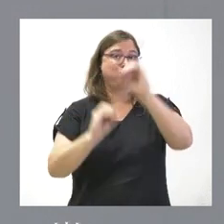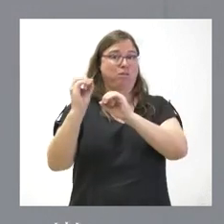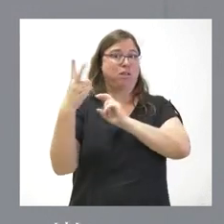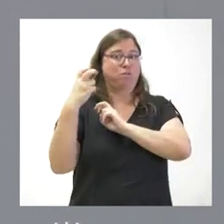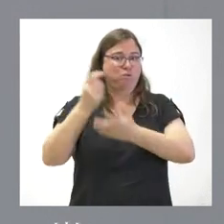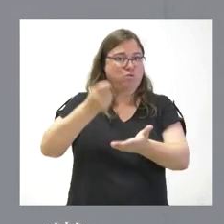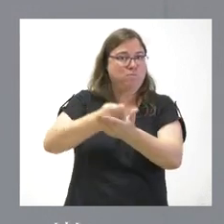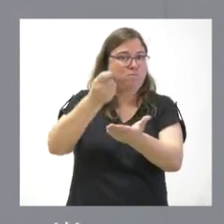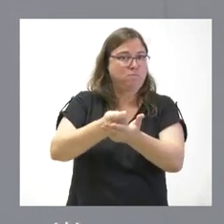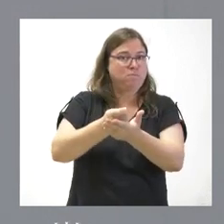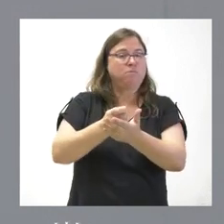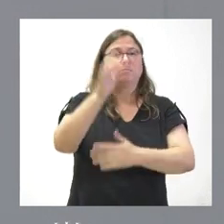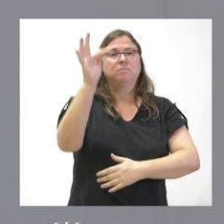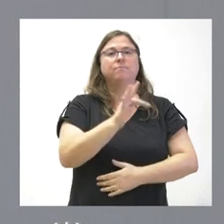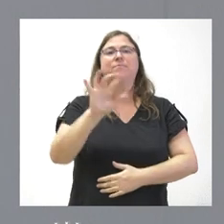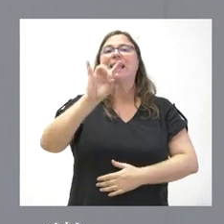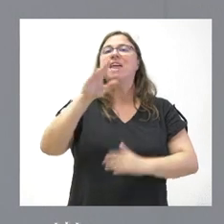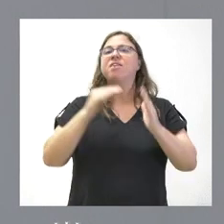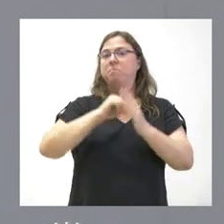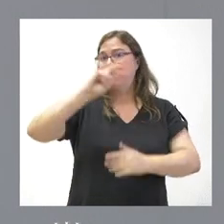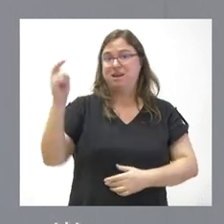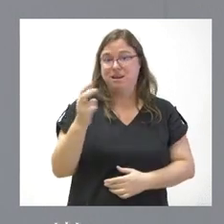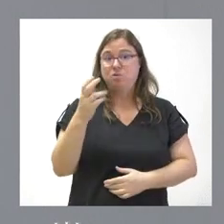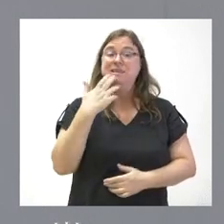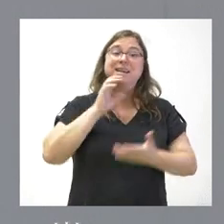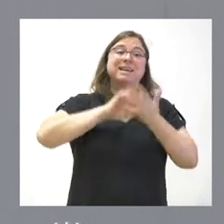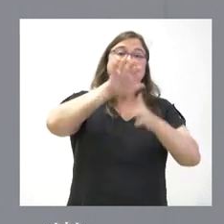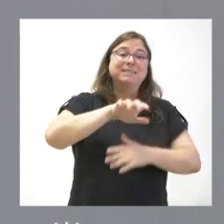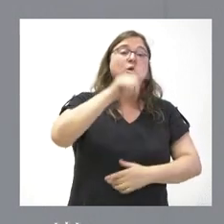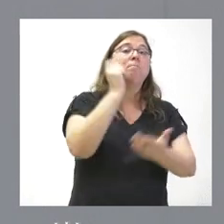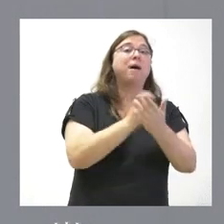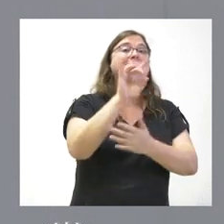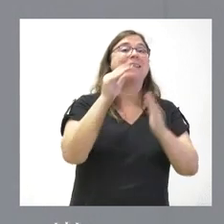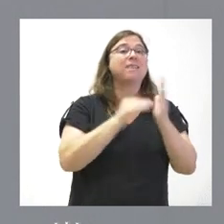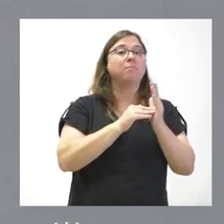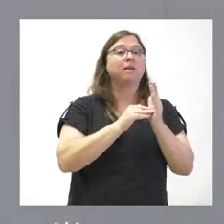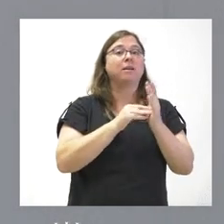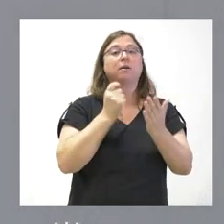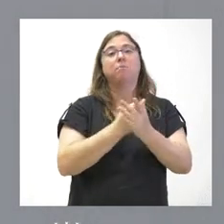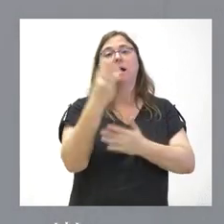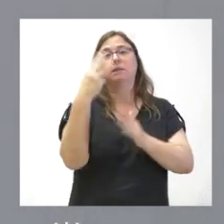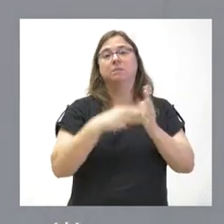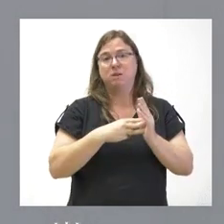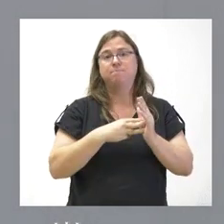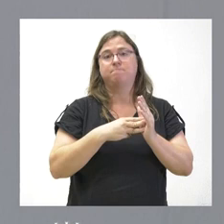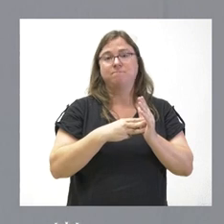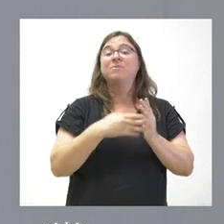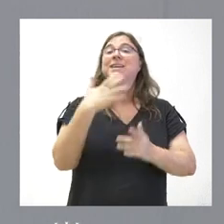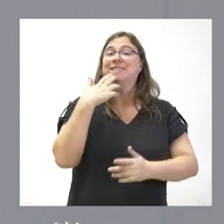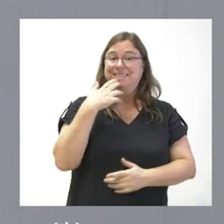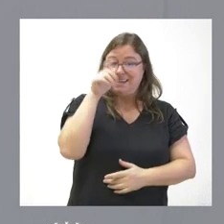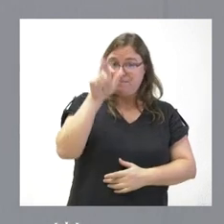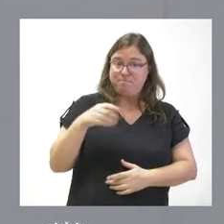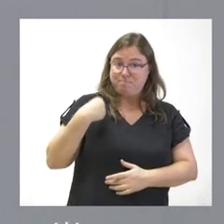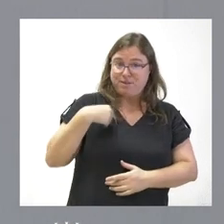transmisiones patrimoniales que son 15,000 en Castilla de León en vez de 15,000 se van a pagar 3,000 Y si este joven compra